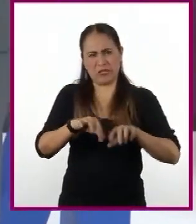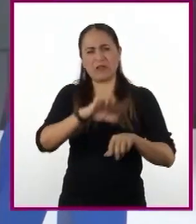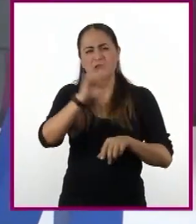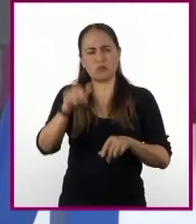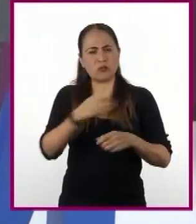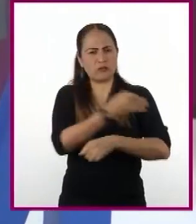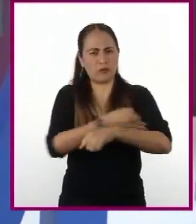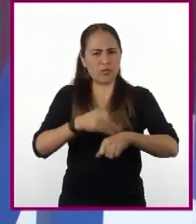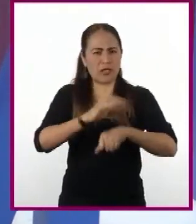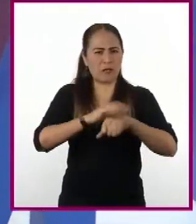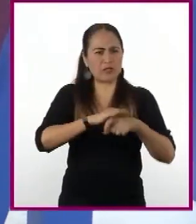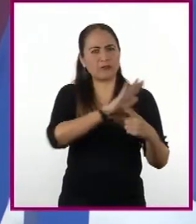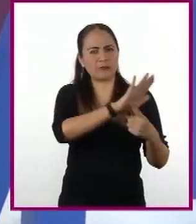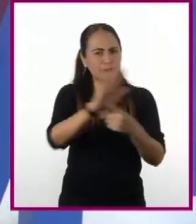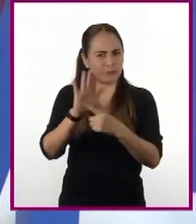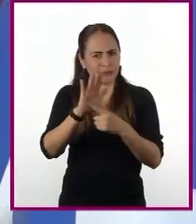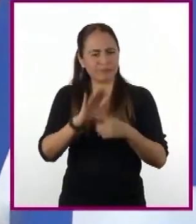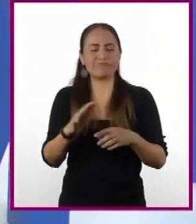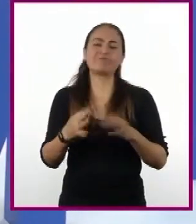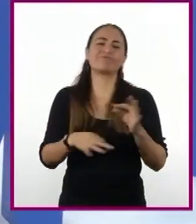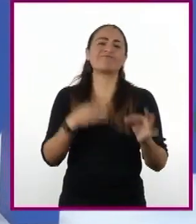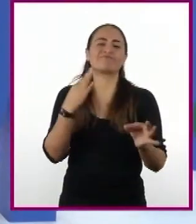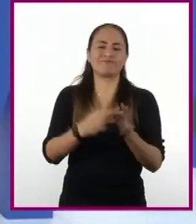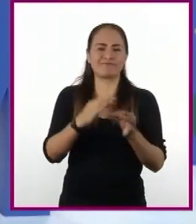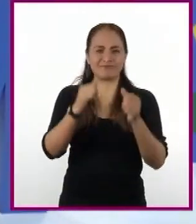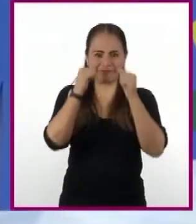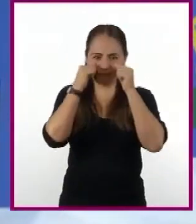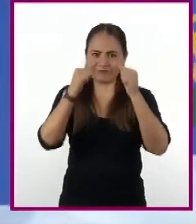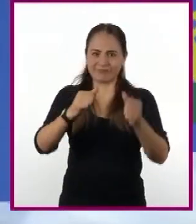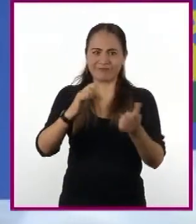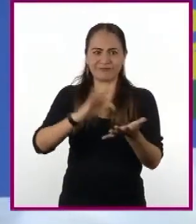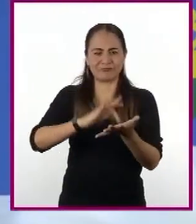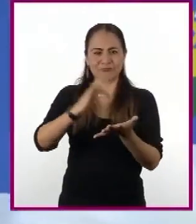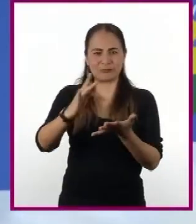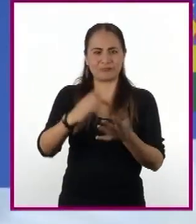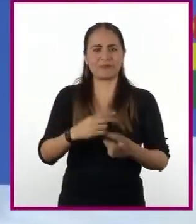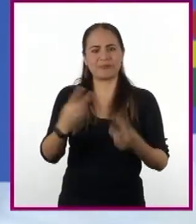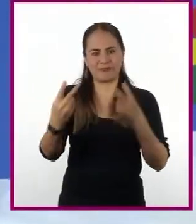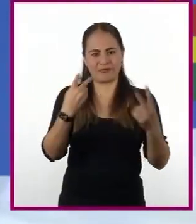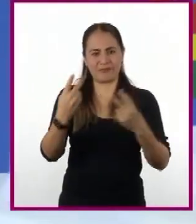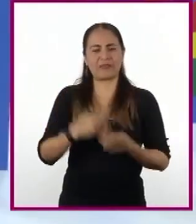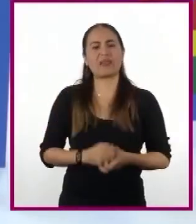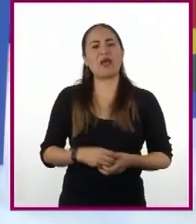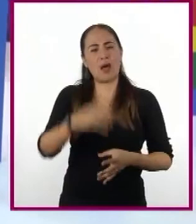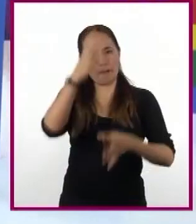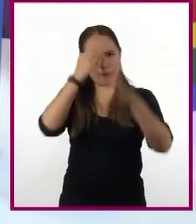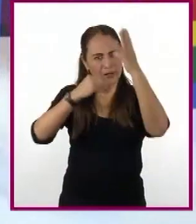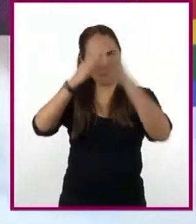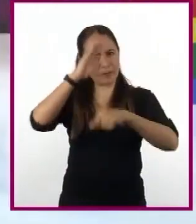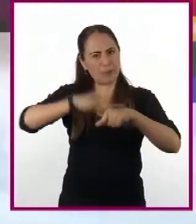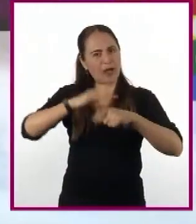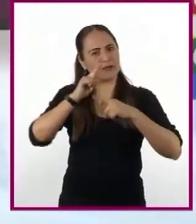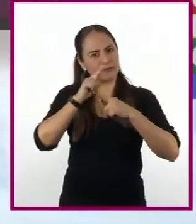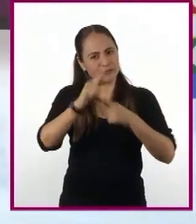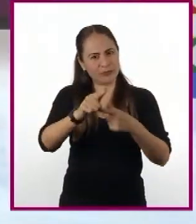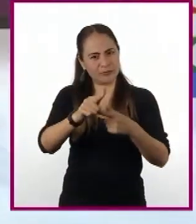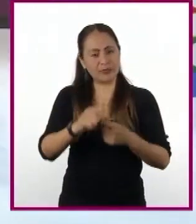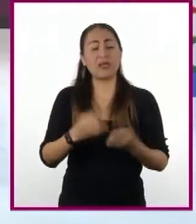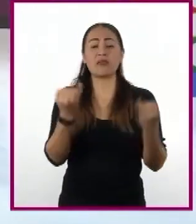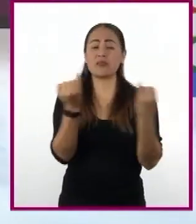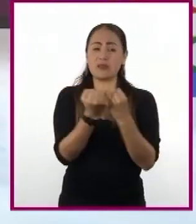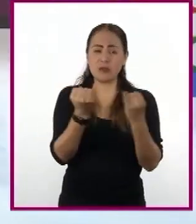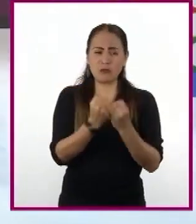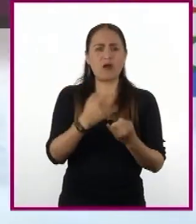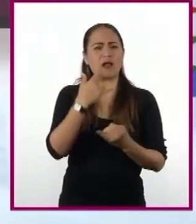amigos. ¡Listo! Muchas gracias por su atención. Les invito a que continúen aprendiendo y, por supuesto, pongamos todo